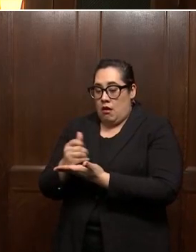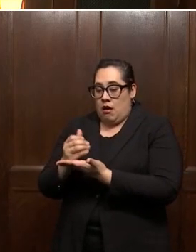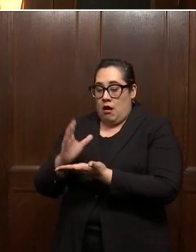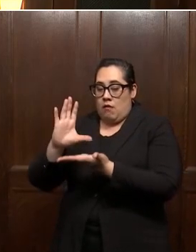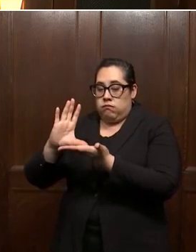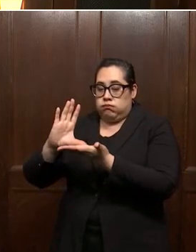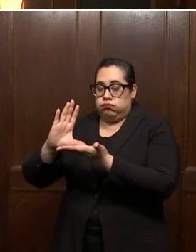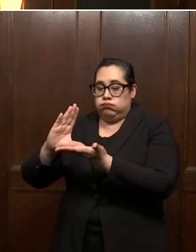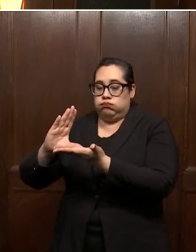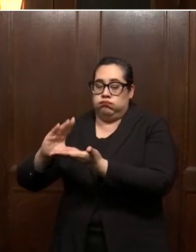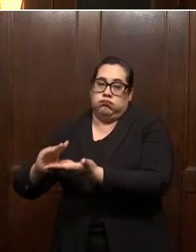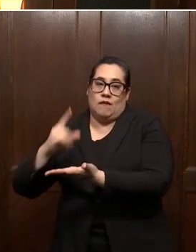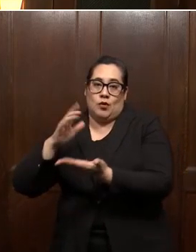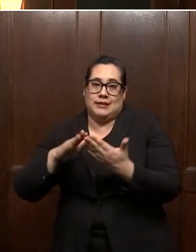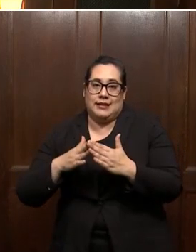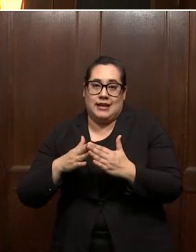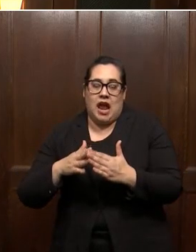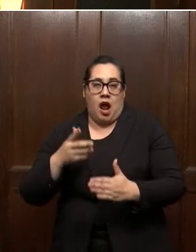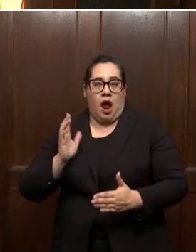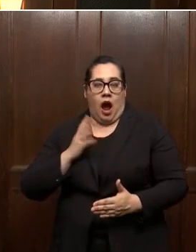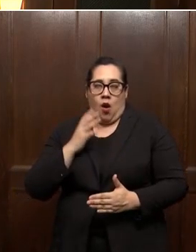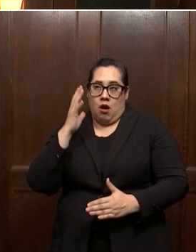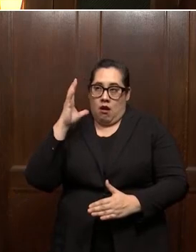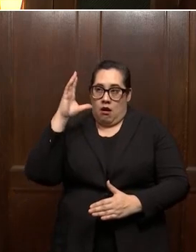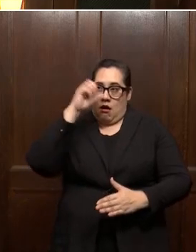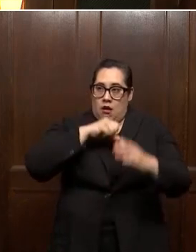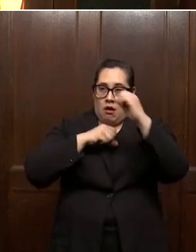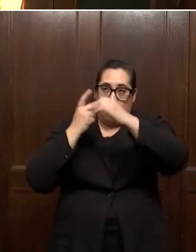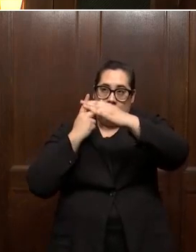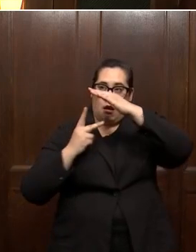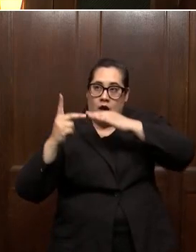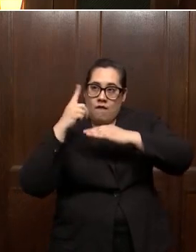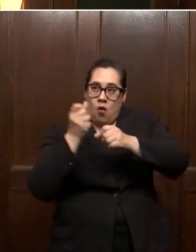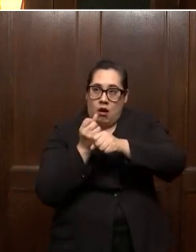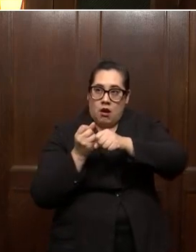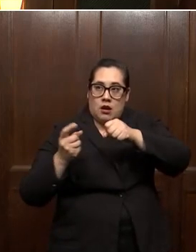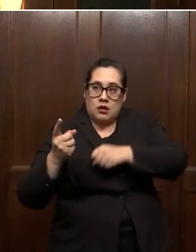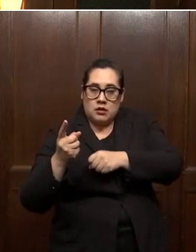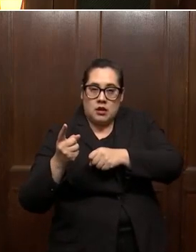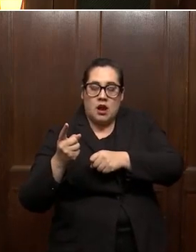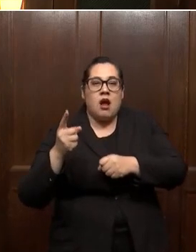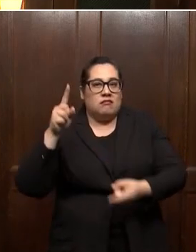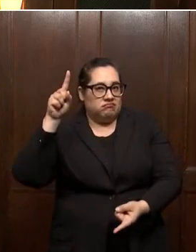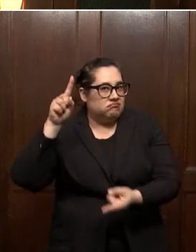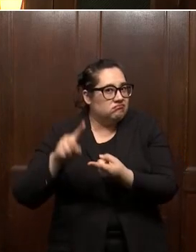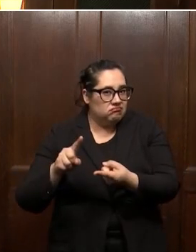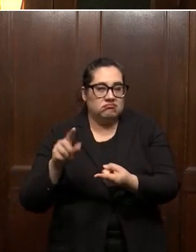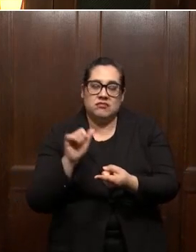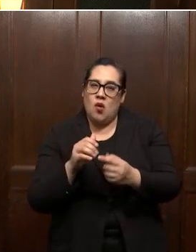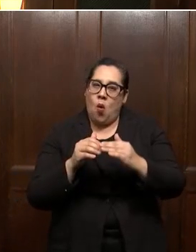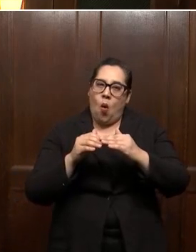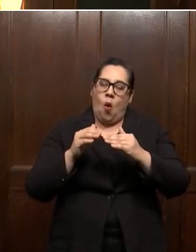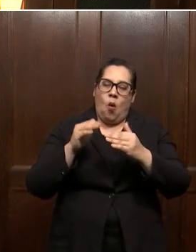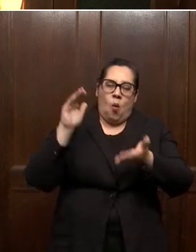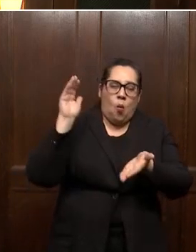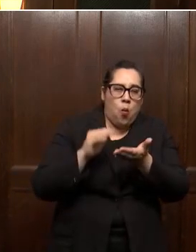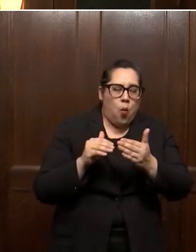bajado y la estimación de los ingresos para el año entrante ha bajado por más